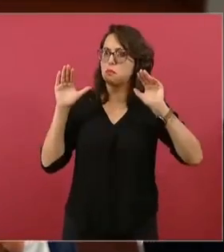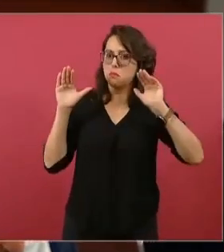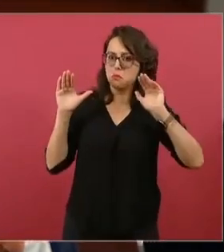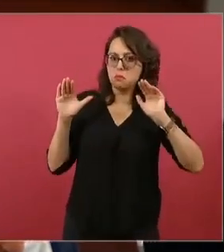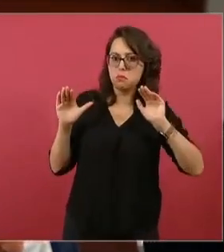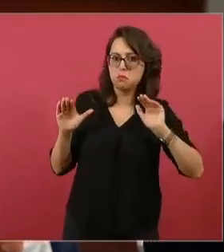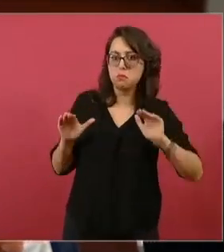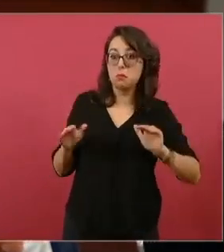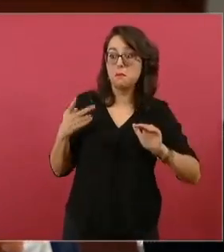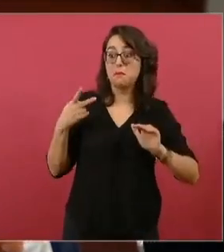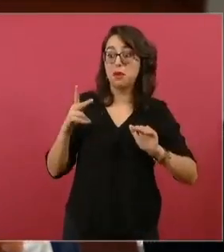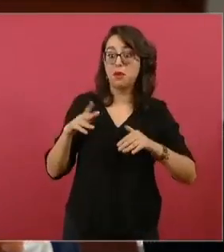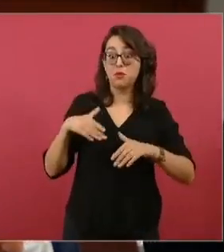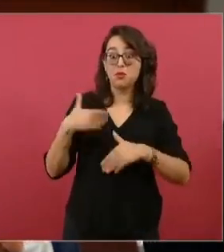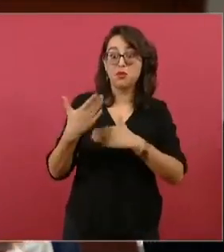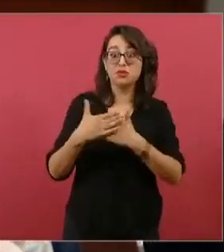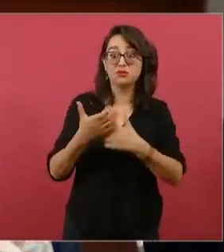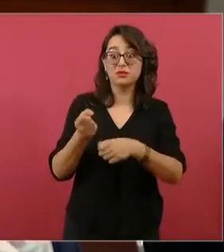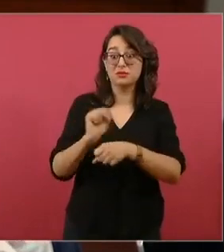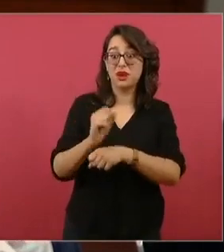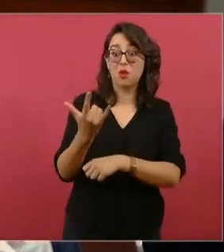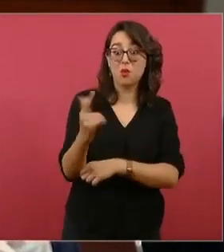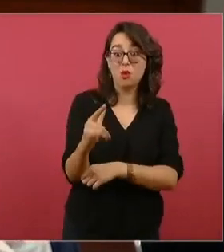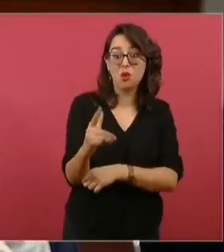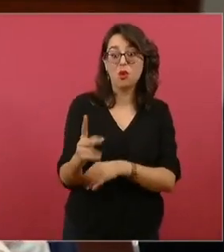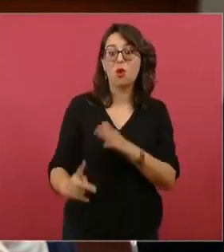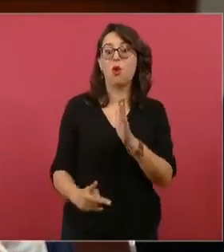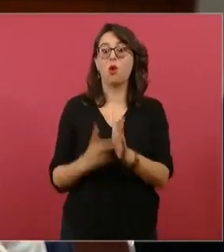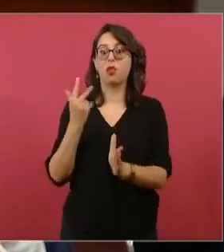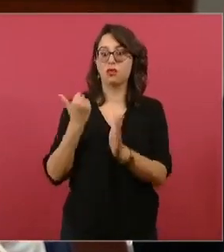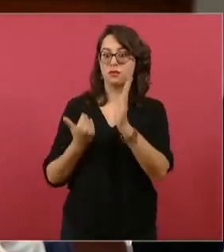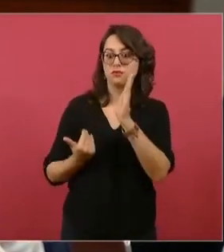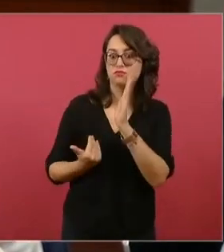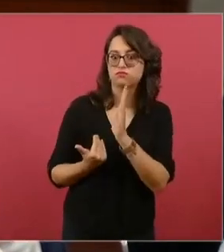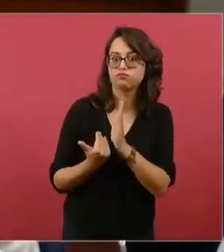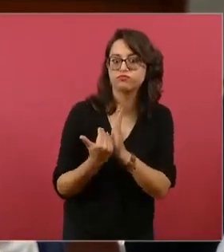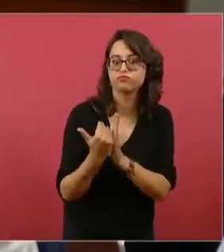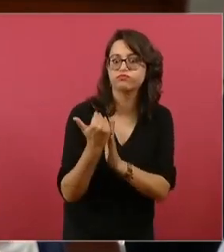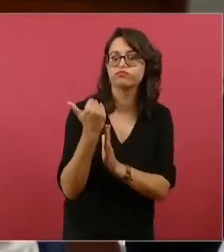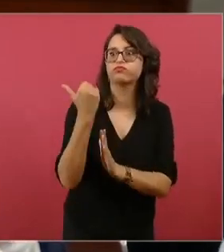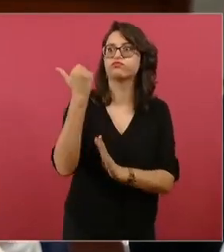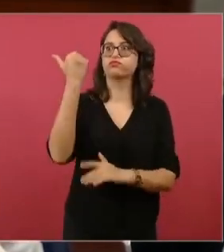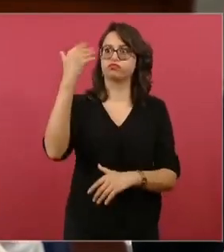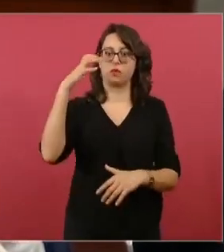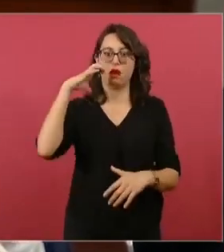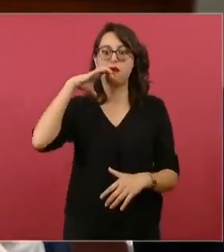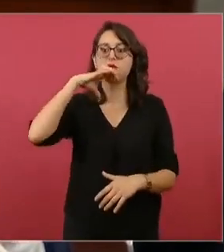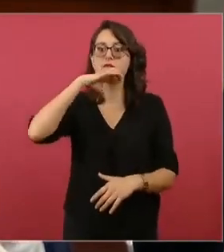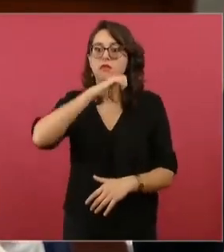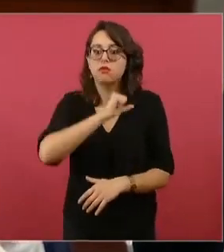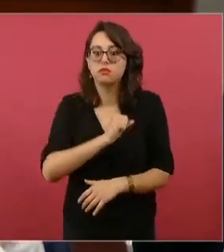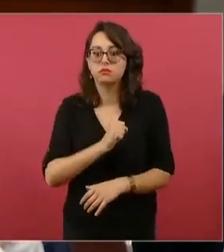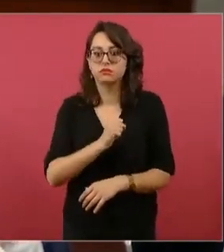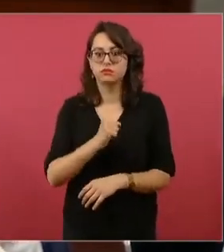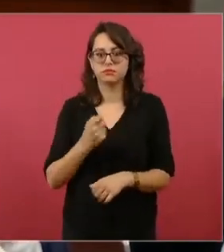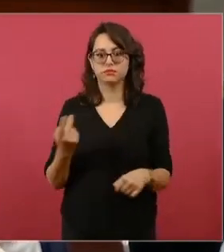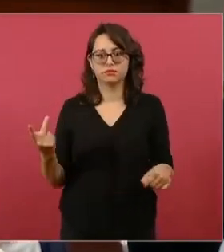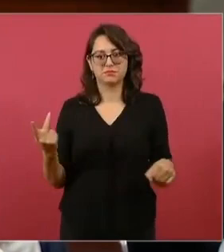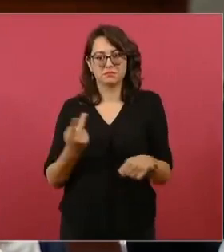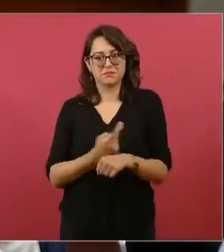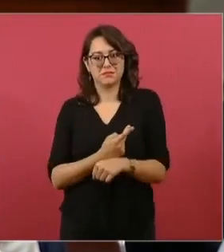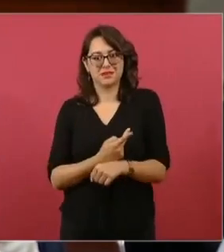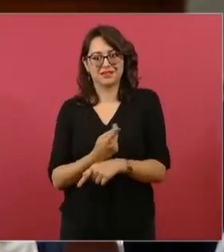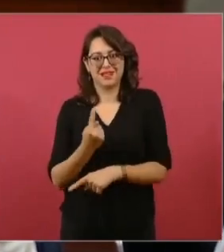de veras han aumentado mucho estos precios del agua, el refresco. ¿Y cómo pueden las autoridades hacer un llamado